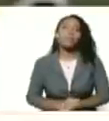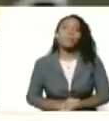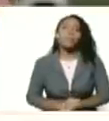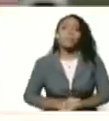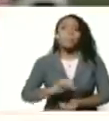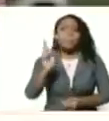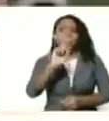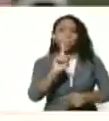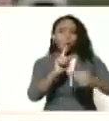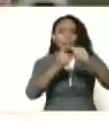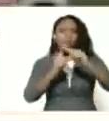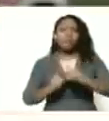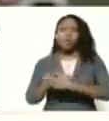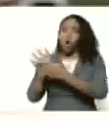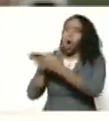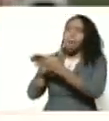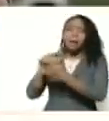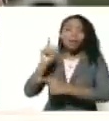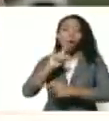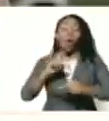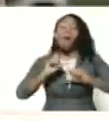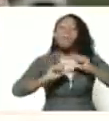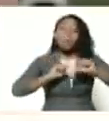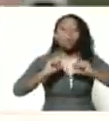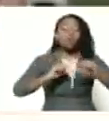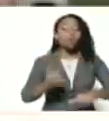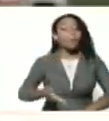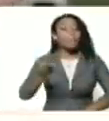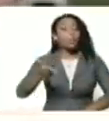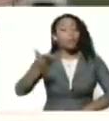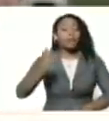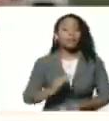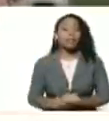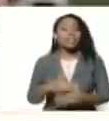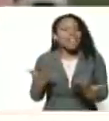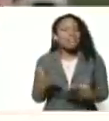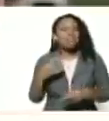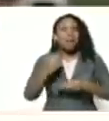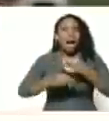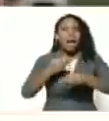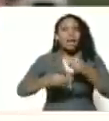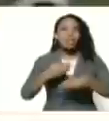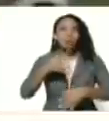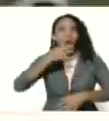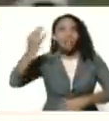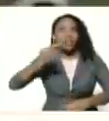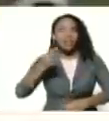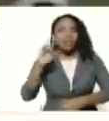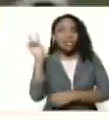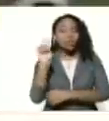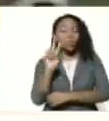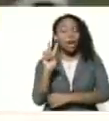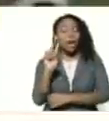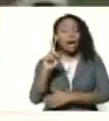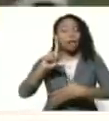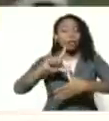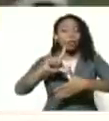es calco ni copia. No, es un proceso inédito propio que ha surgido en la realidad venezolana y